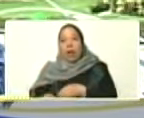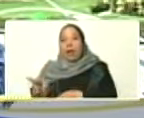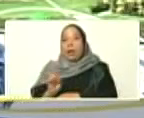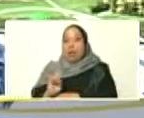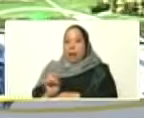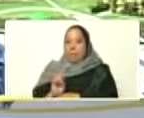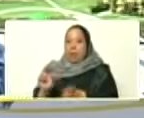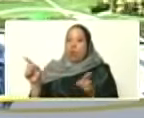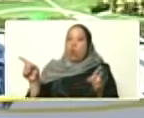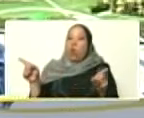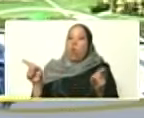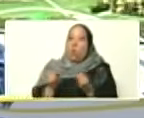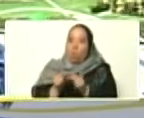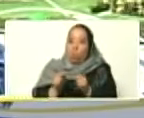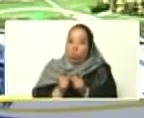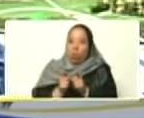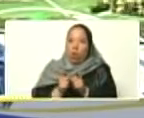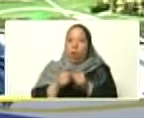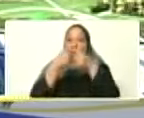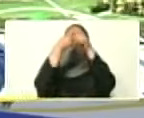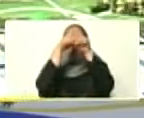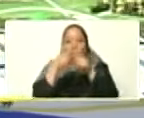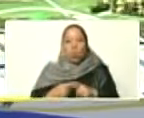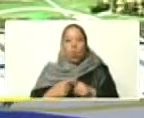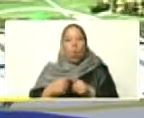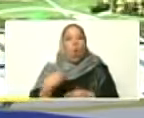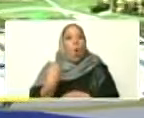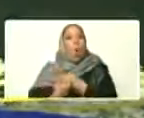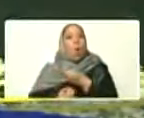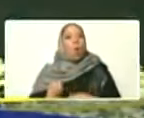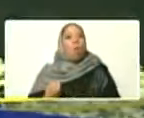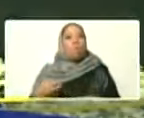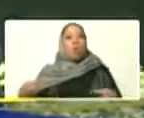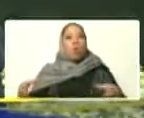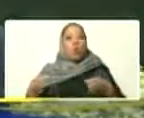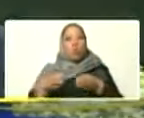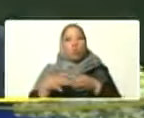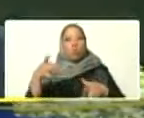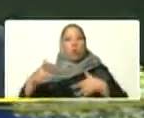rápidamente un balance de cómo va la BRICOMIL, por favor.